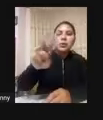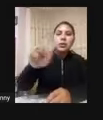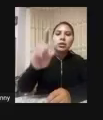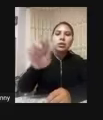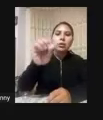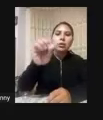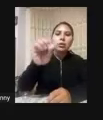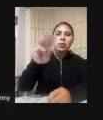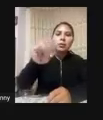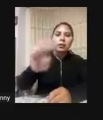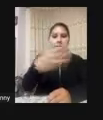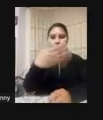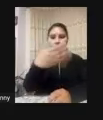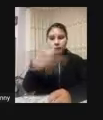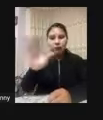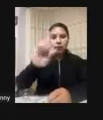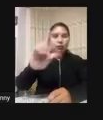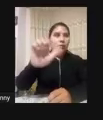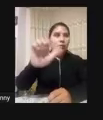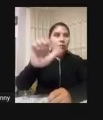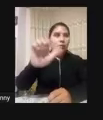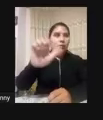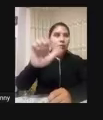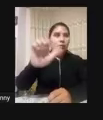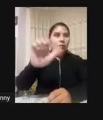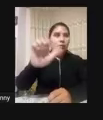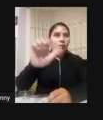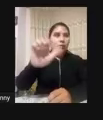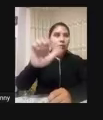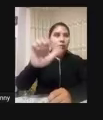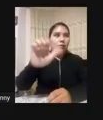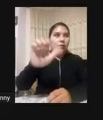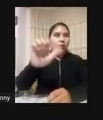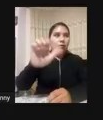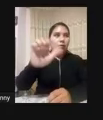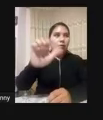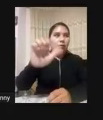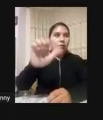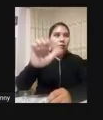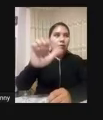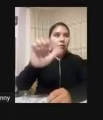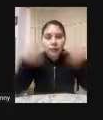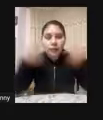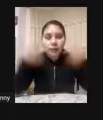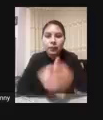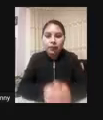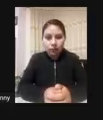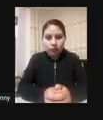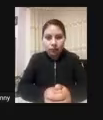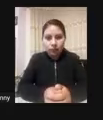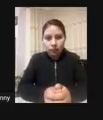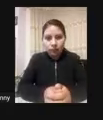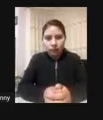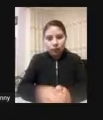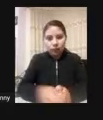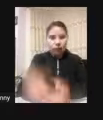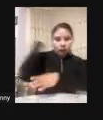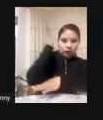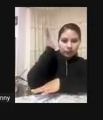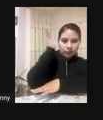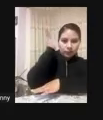y madres de familia con niños, niñas, jóvenes y adolescentes con discapacidad. Y por supuesto, nuestros expositores son del